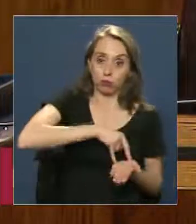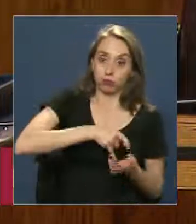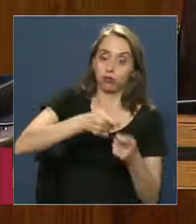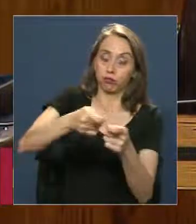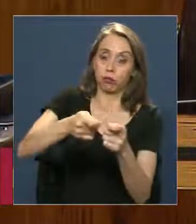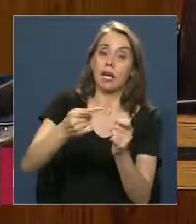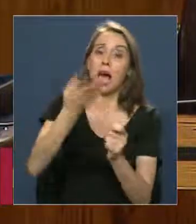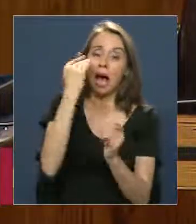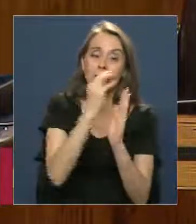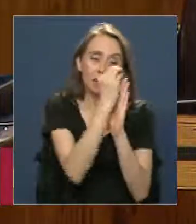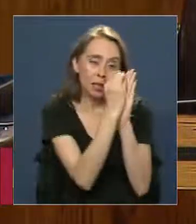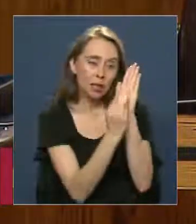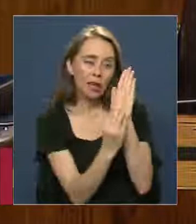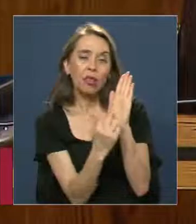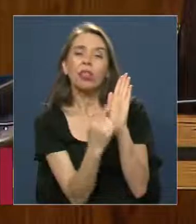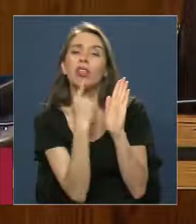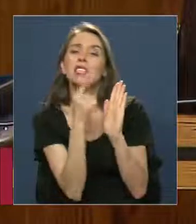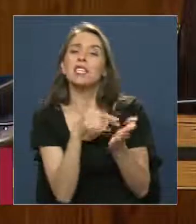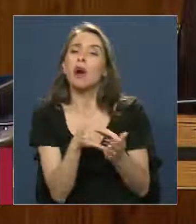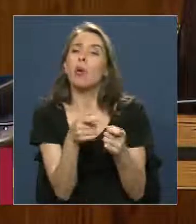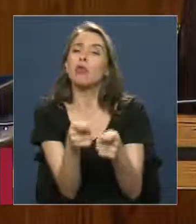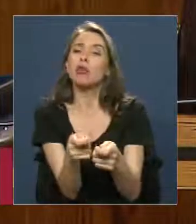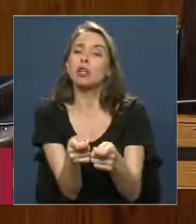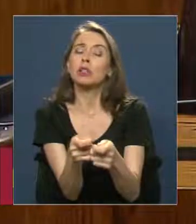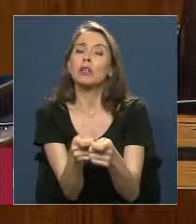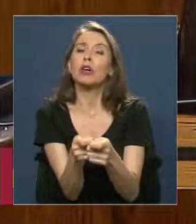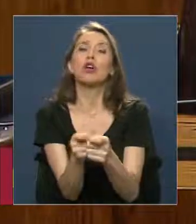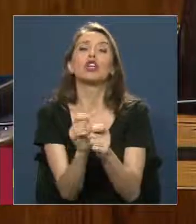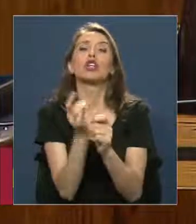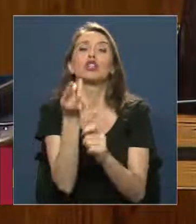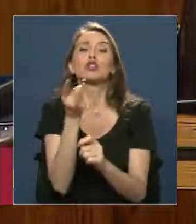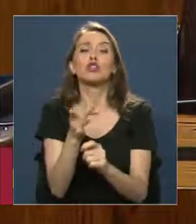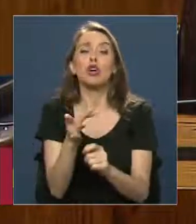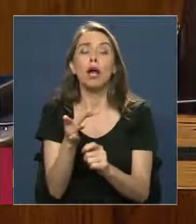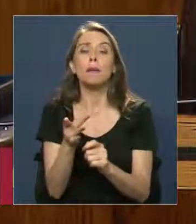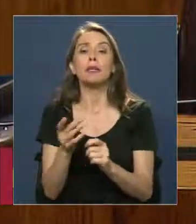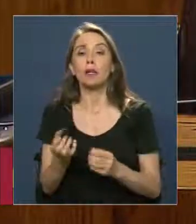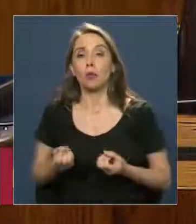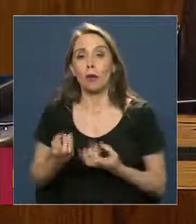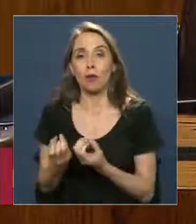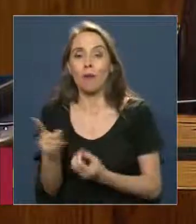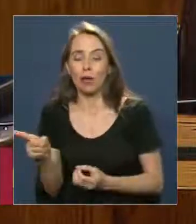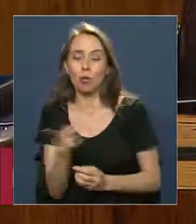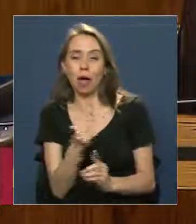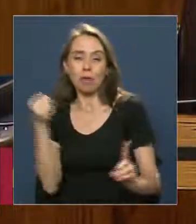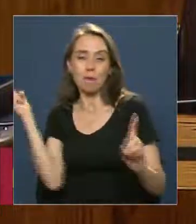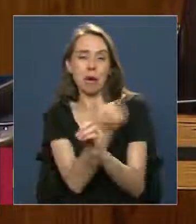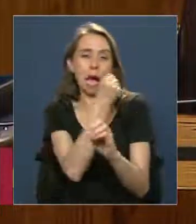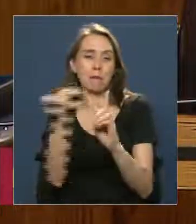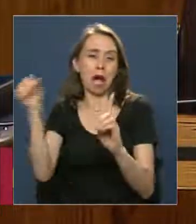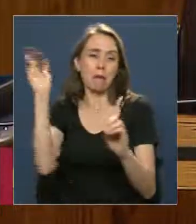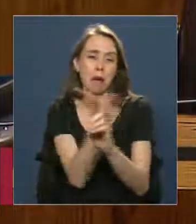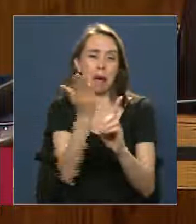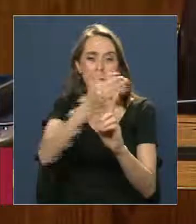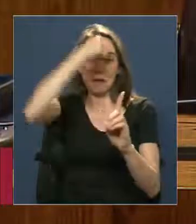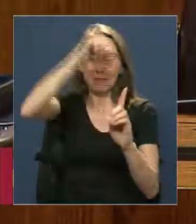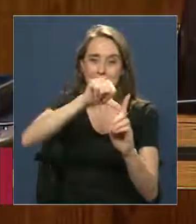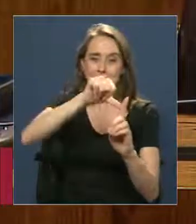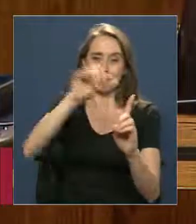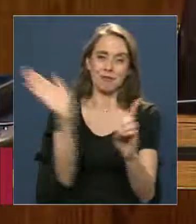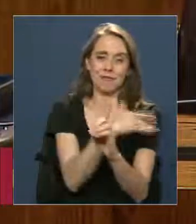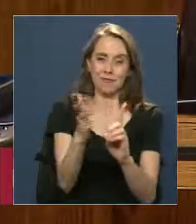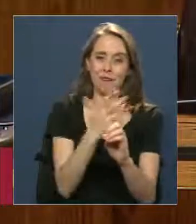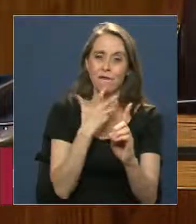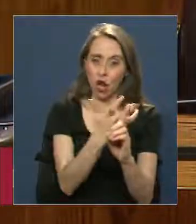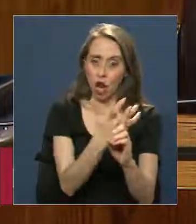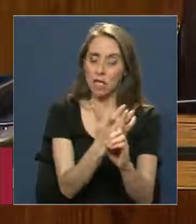originalmente el proyecto se circunscribía a la incitación a la violencia física. Y como tal, cuando nos